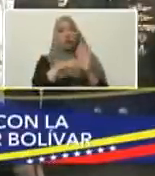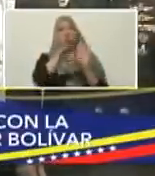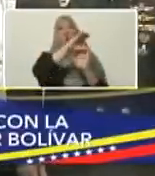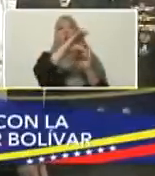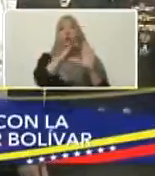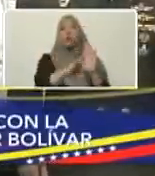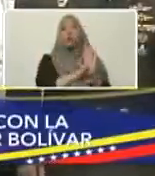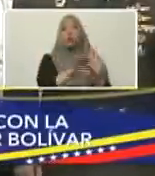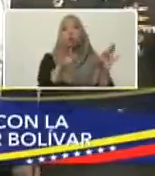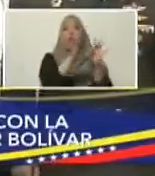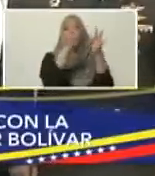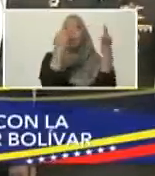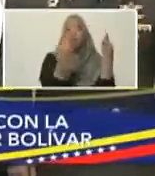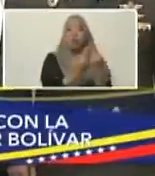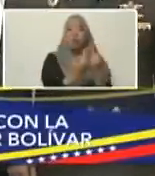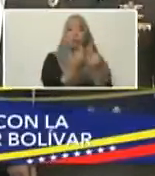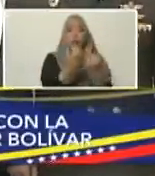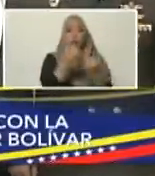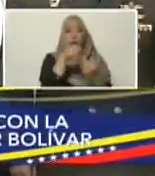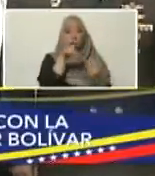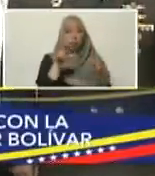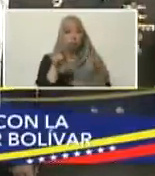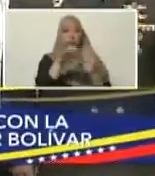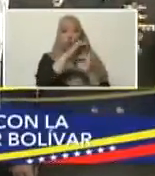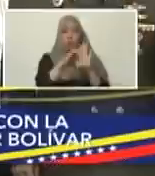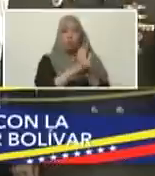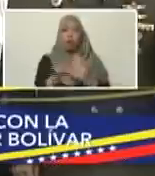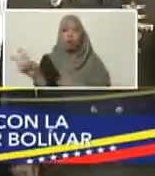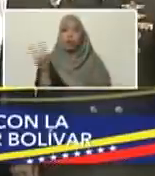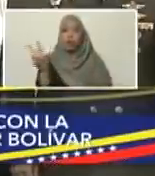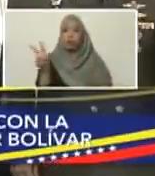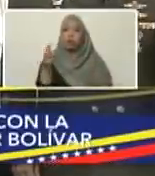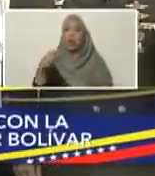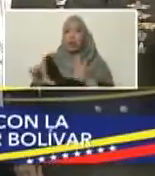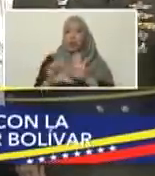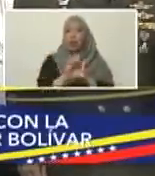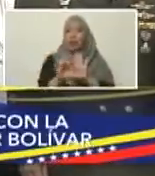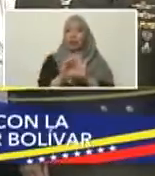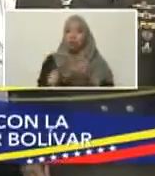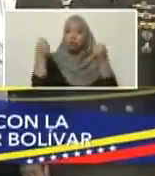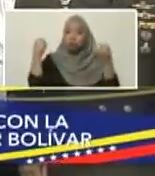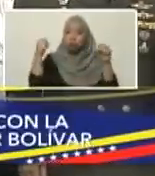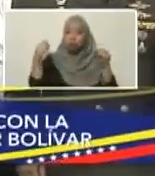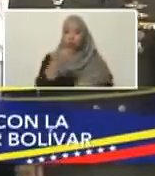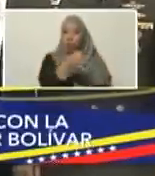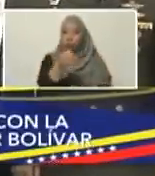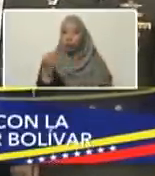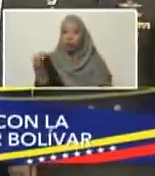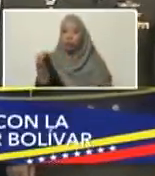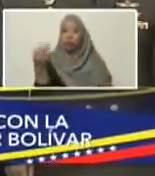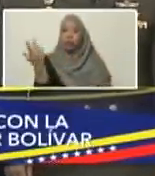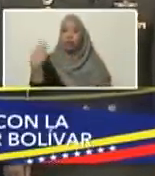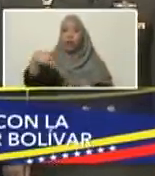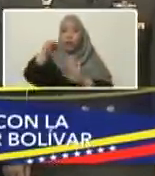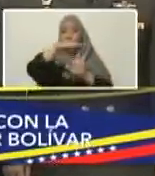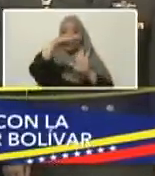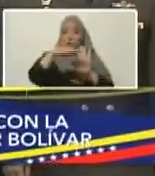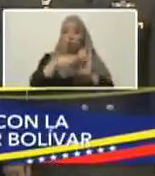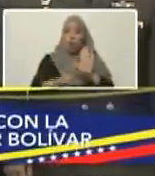de la República Bolivariana de Venezuela, las leyes y reglamentos